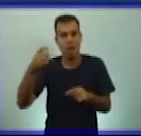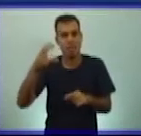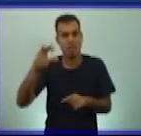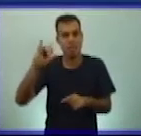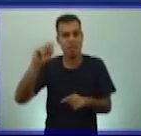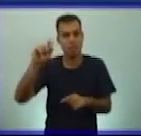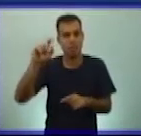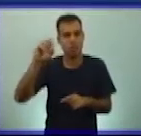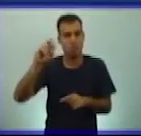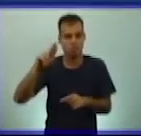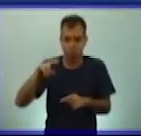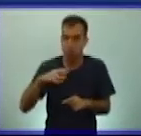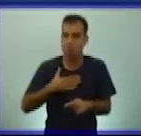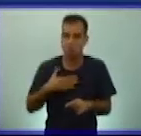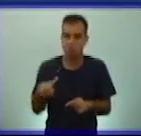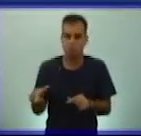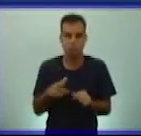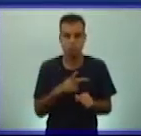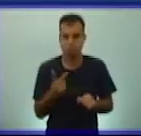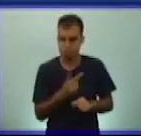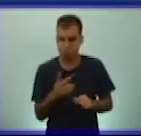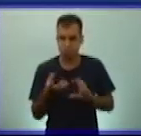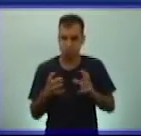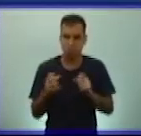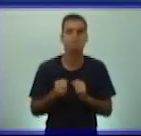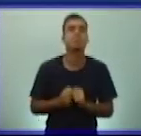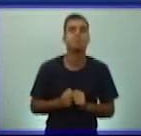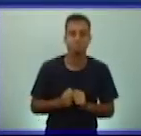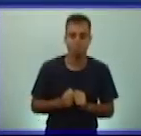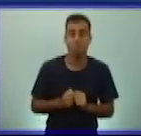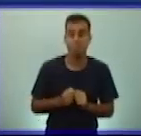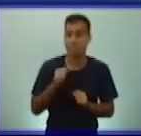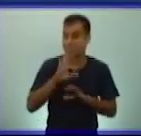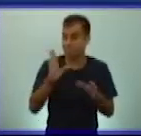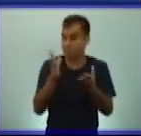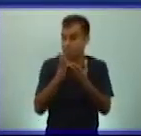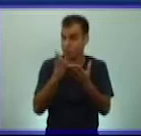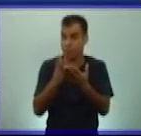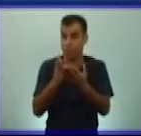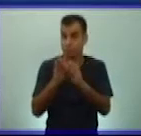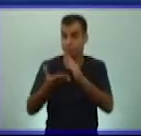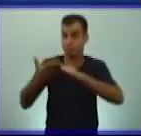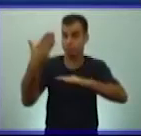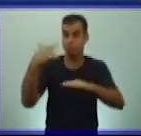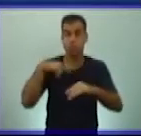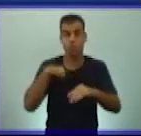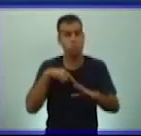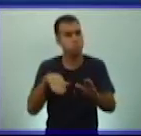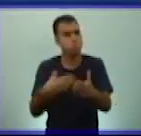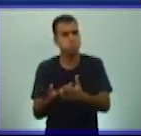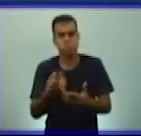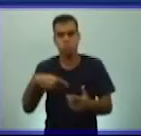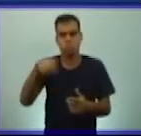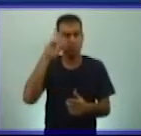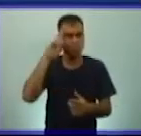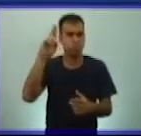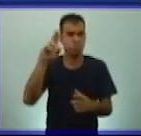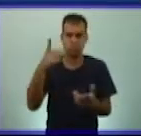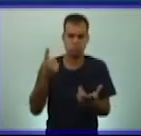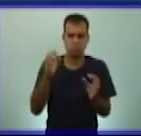que ya les comentaba que existe en lo estudiado, les propongo recordar los siguientes